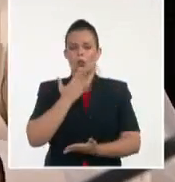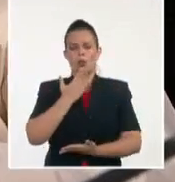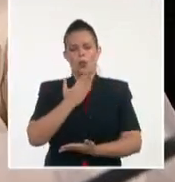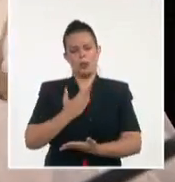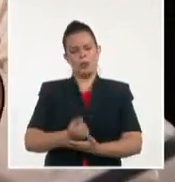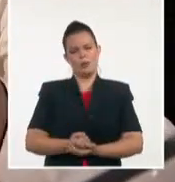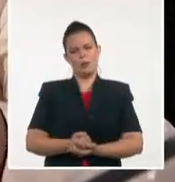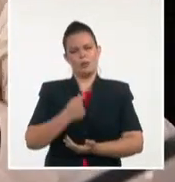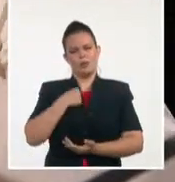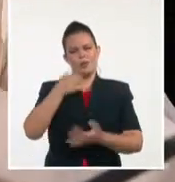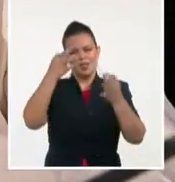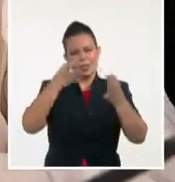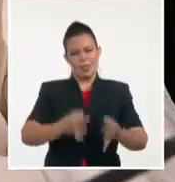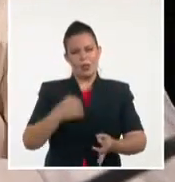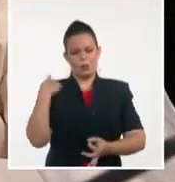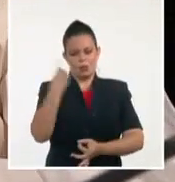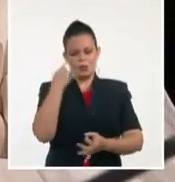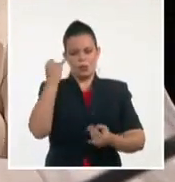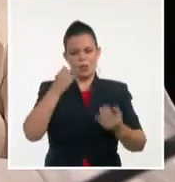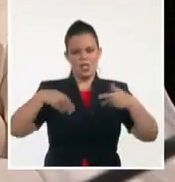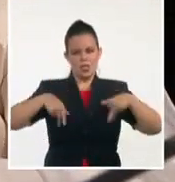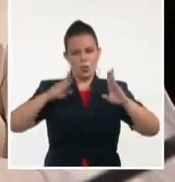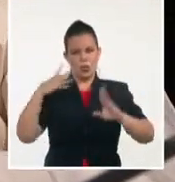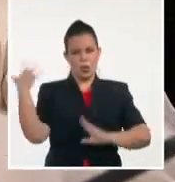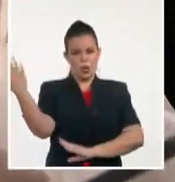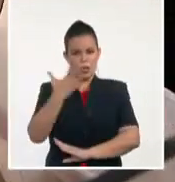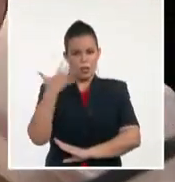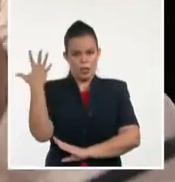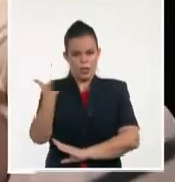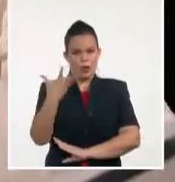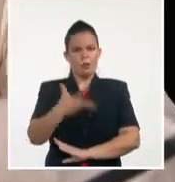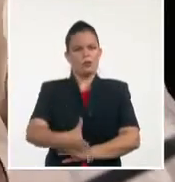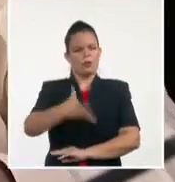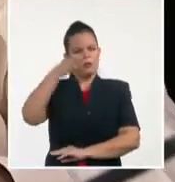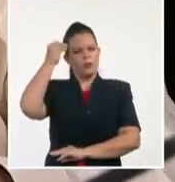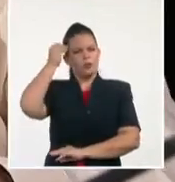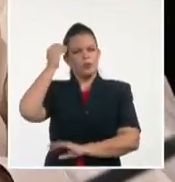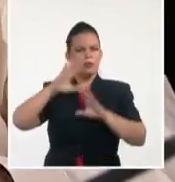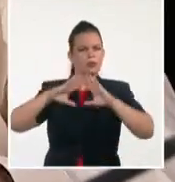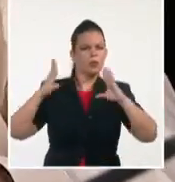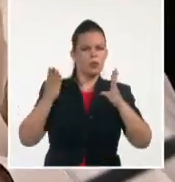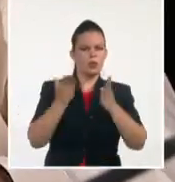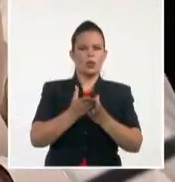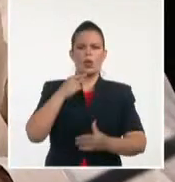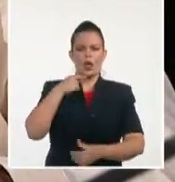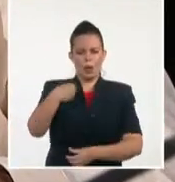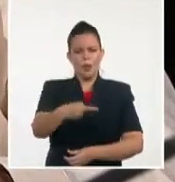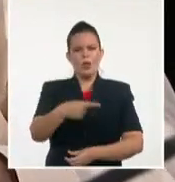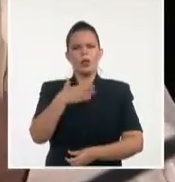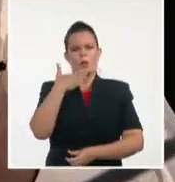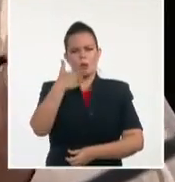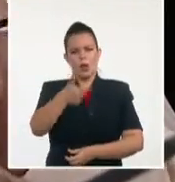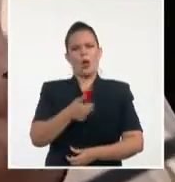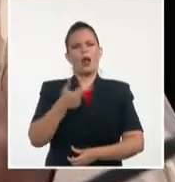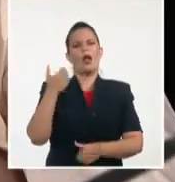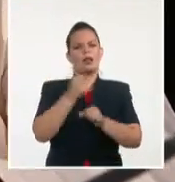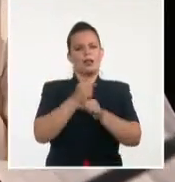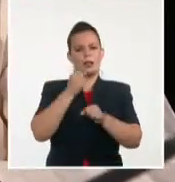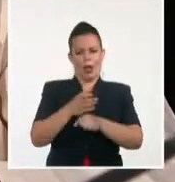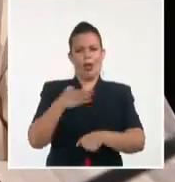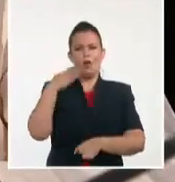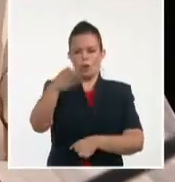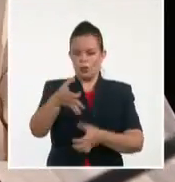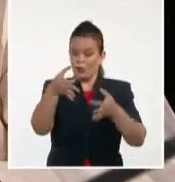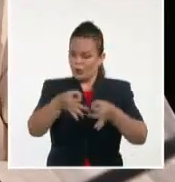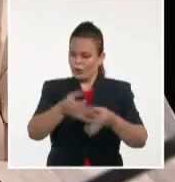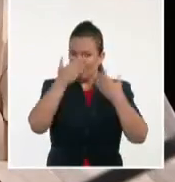es que el Instituto de Meteorología tiene muy en cuenta todas estas opiniones y las va a tener mucho más en el trabajo futuro. Pero realmente un agradecimiento